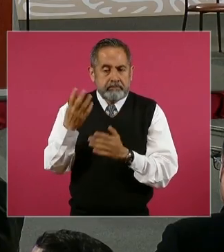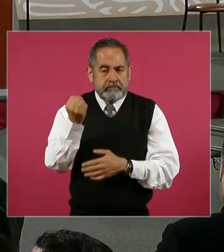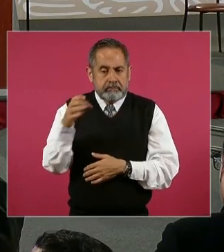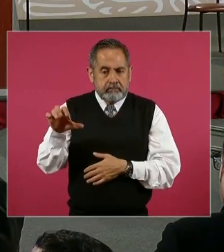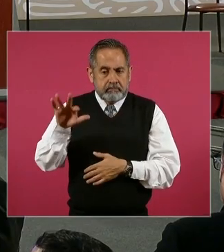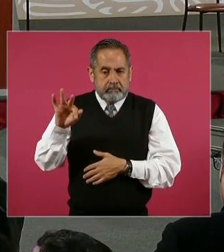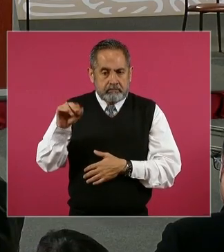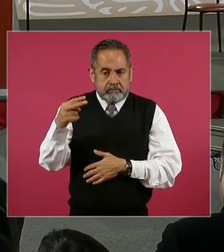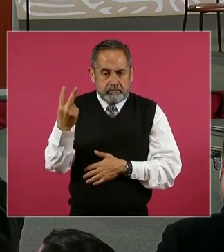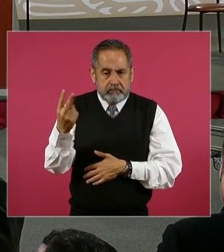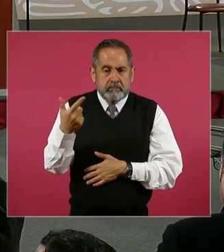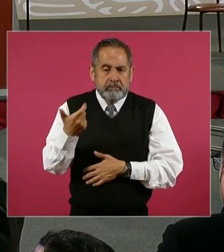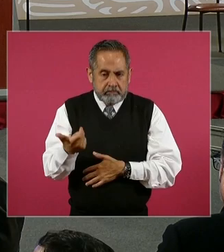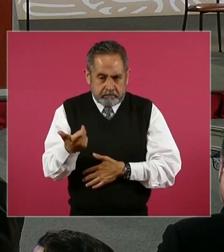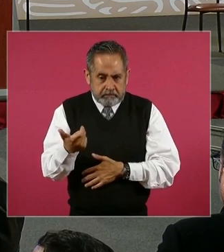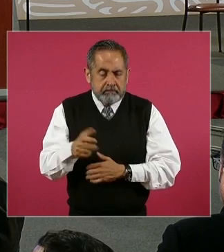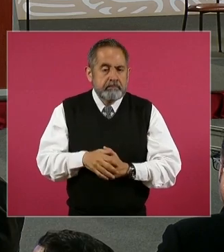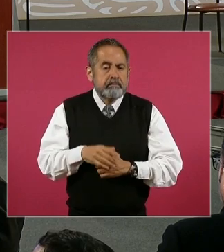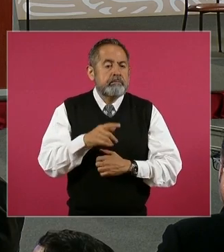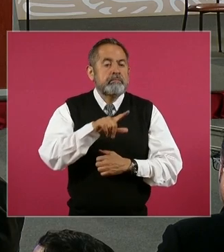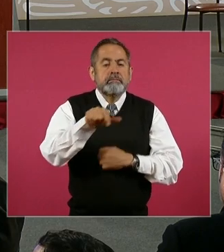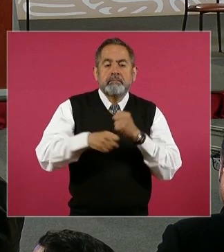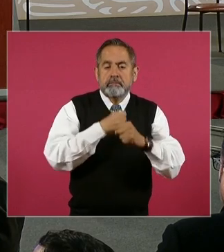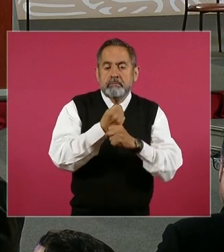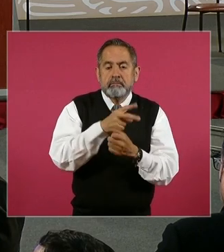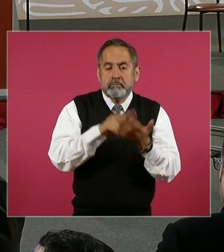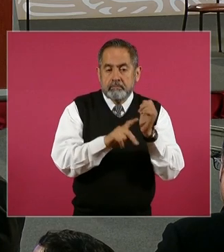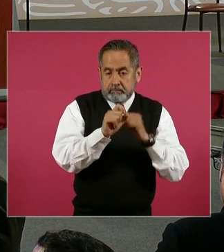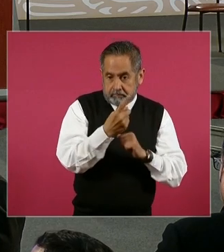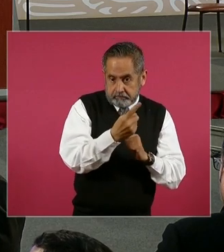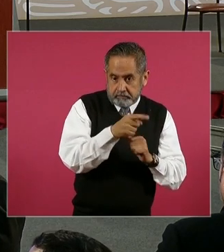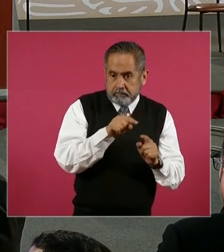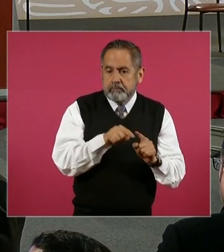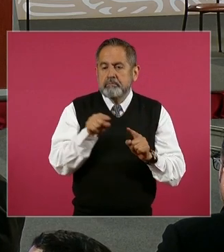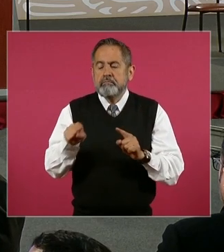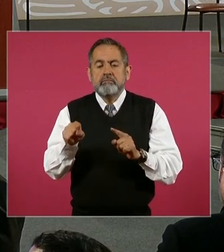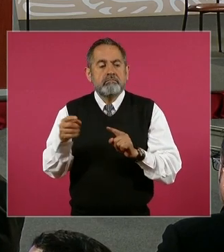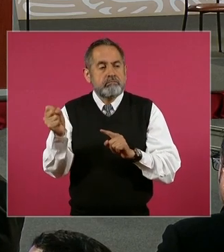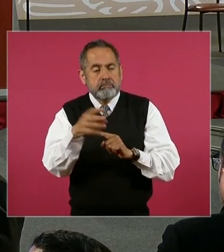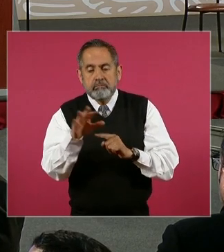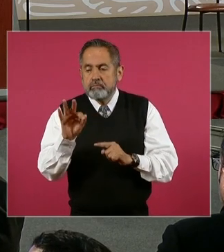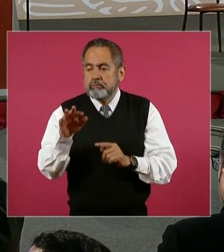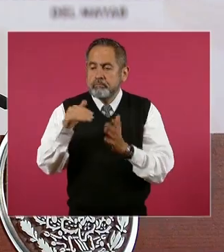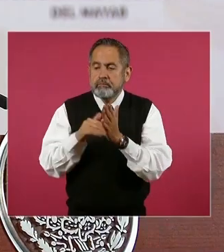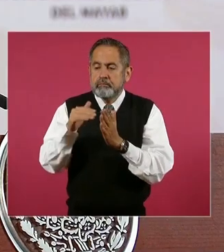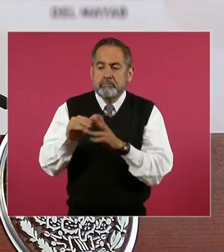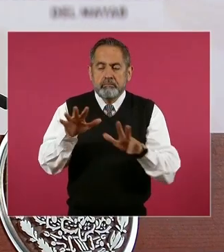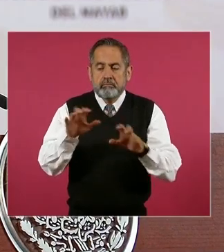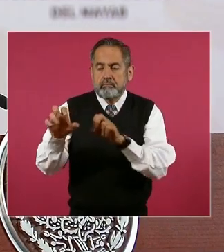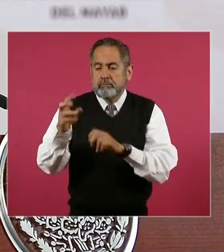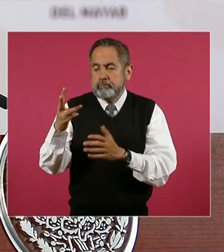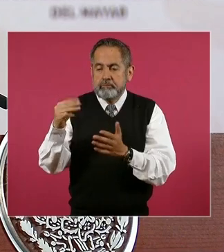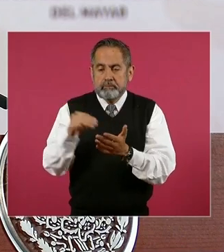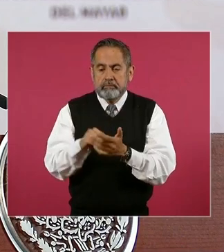263,92 pes el año 21 40,8